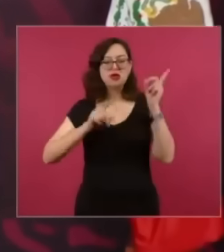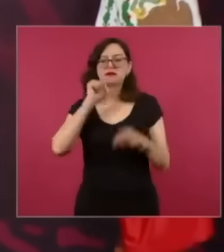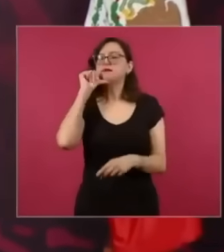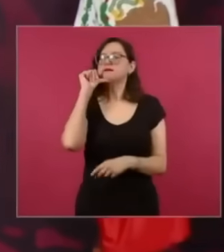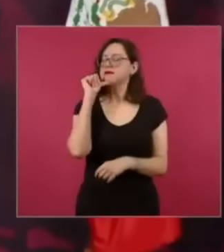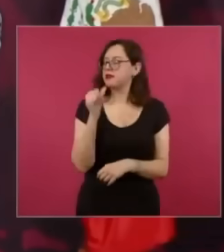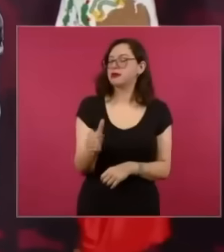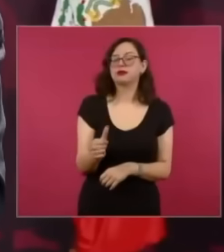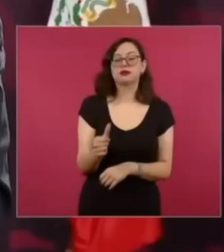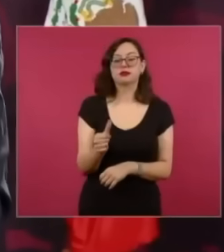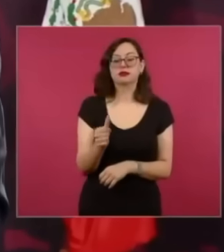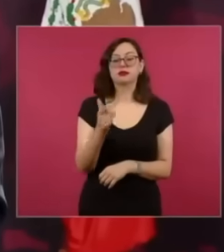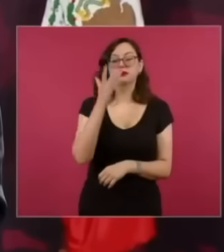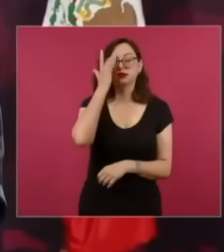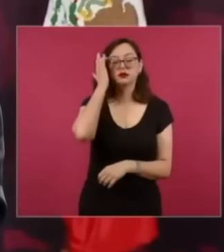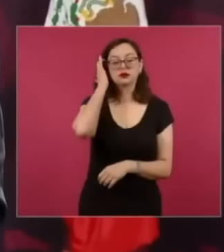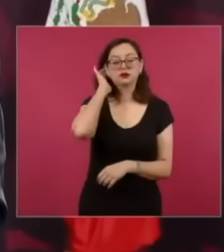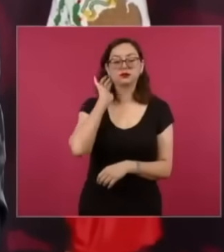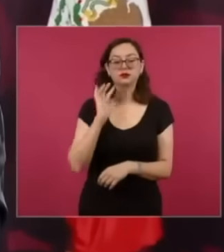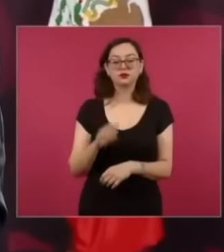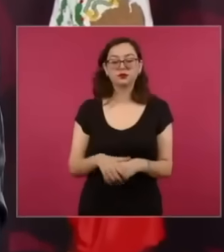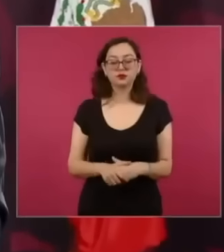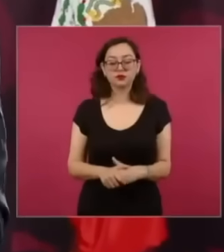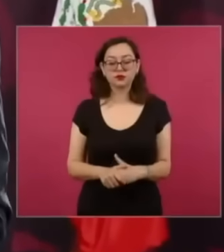eh cuestión